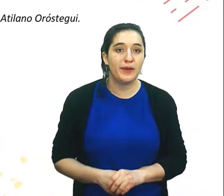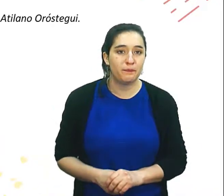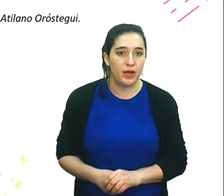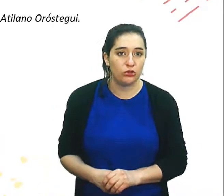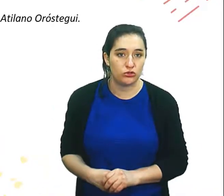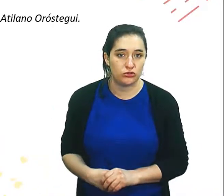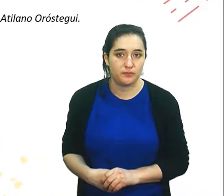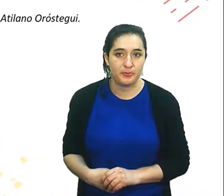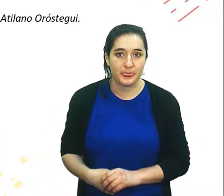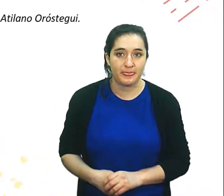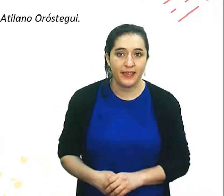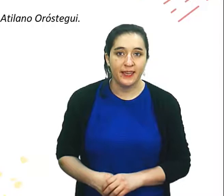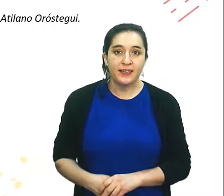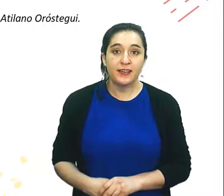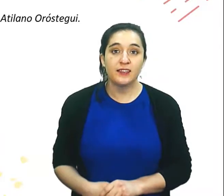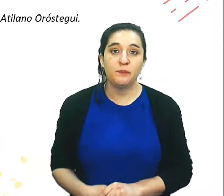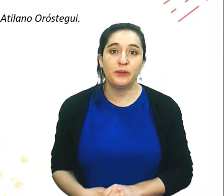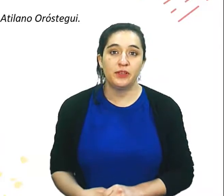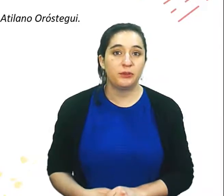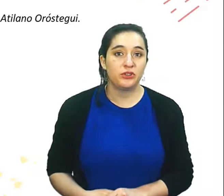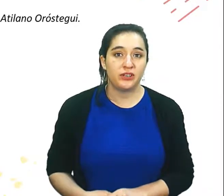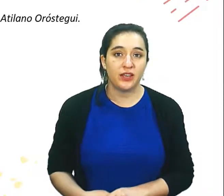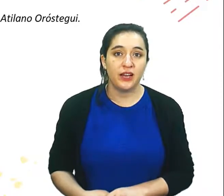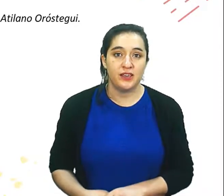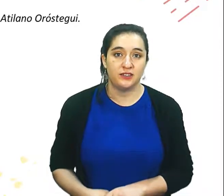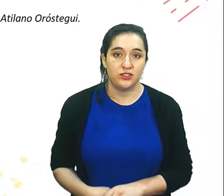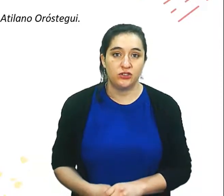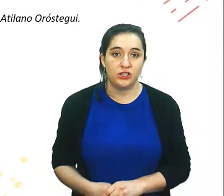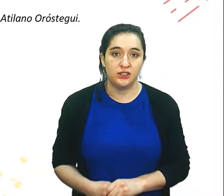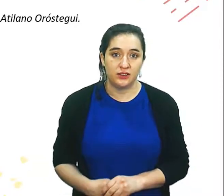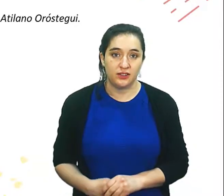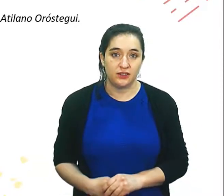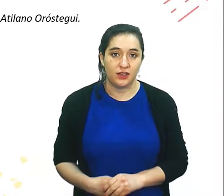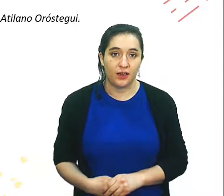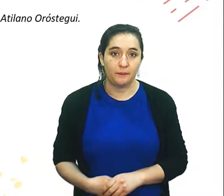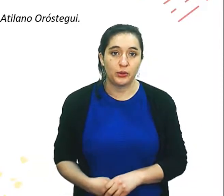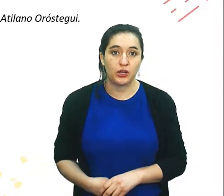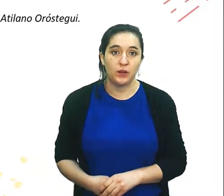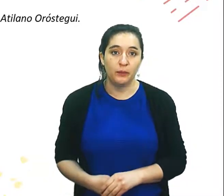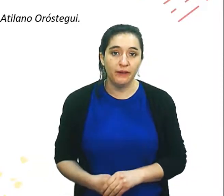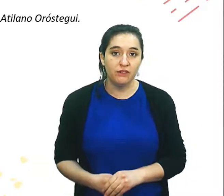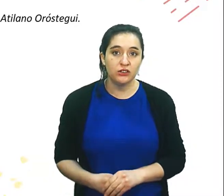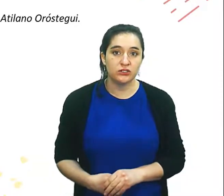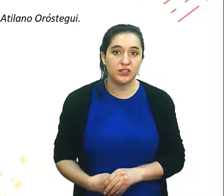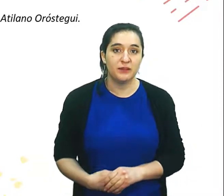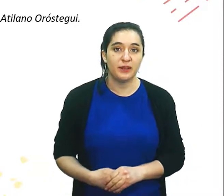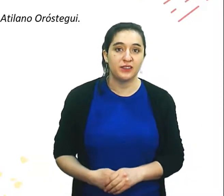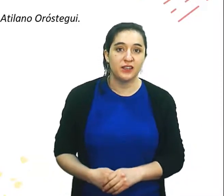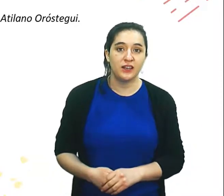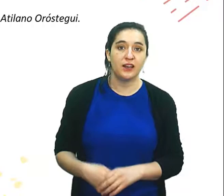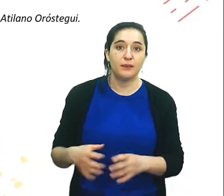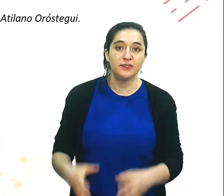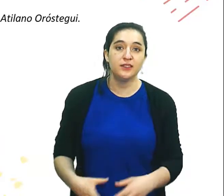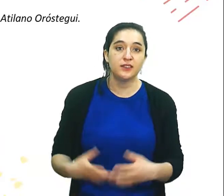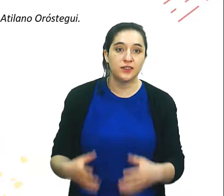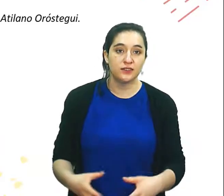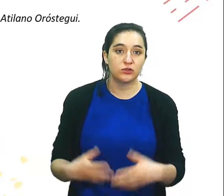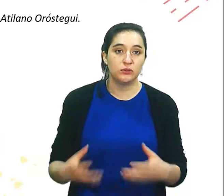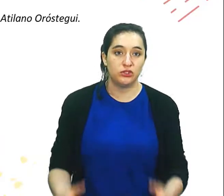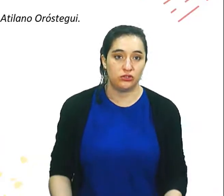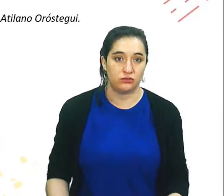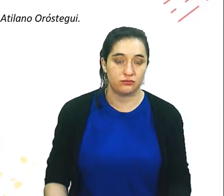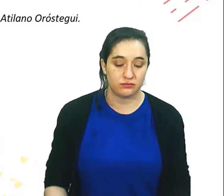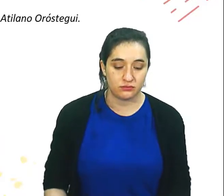trabajo mermados. Nadie puede protestar allá, señor intendente, porque el pueblo se le mantiene en la más